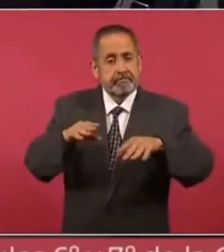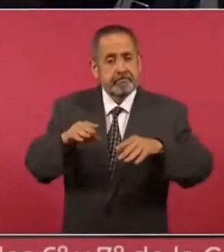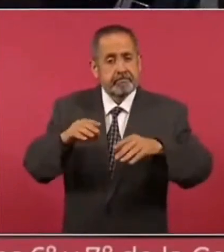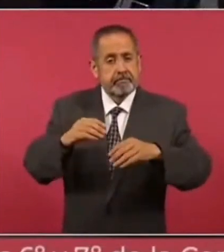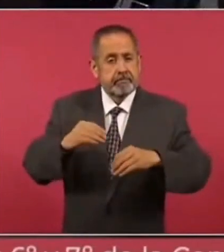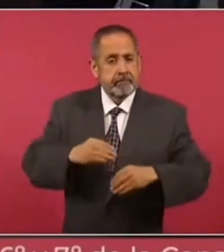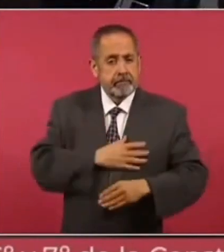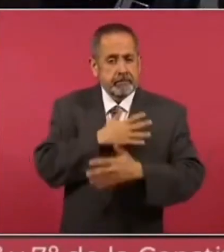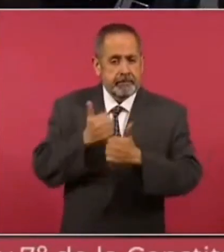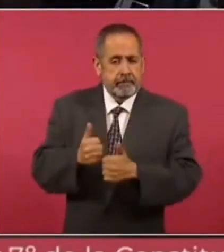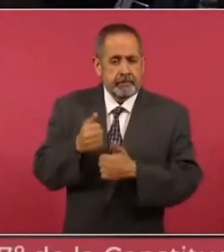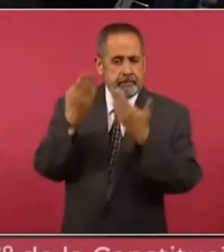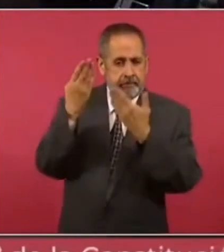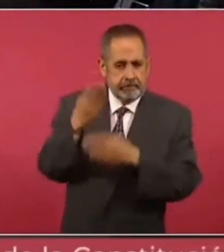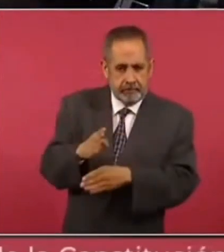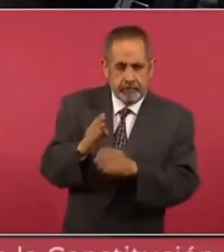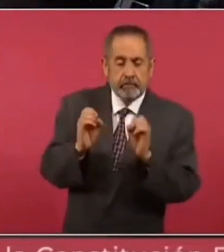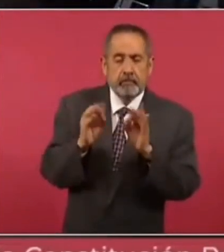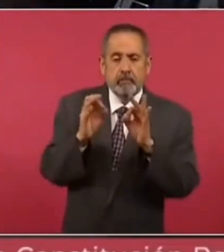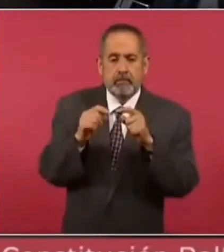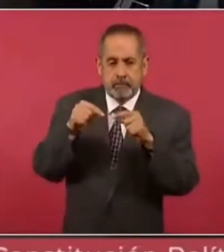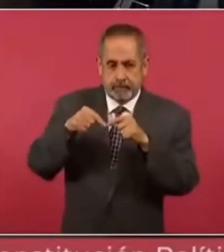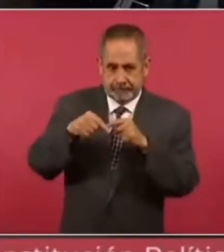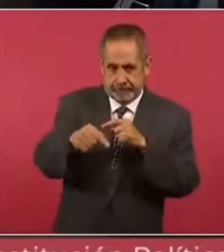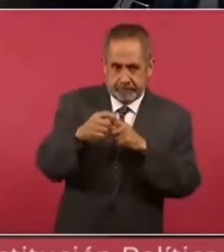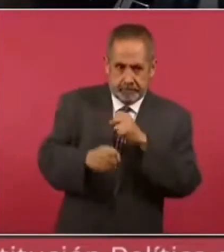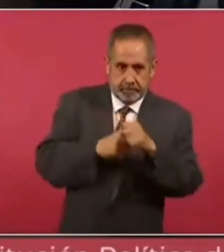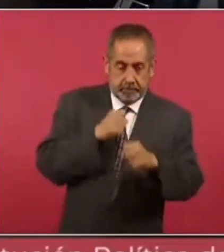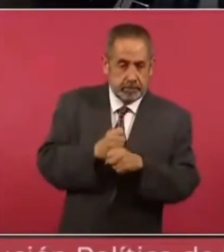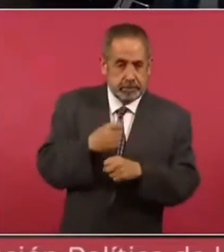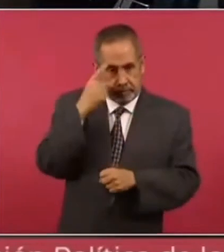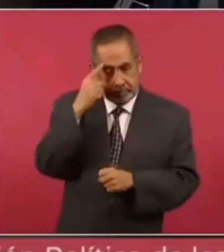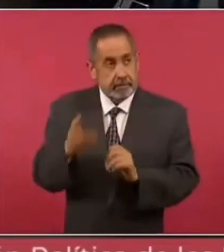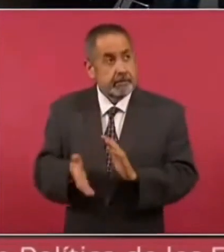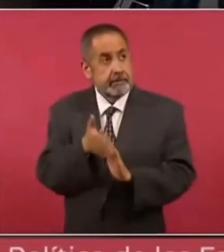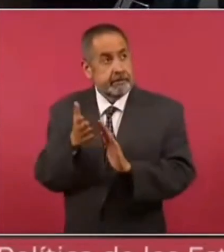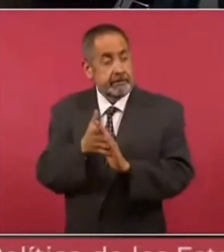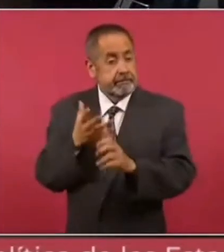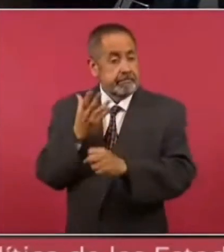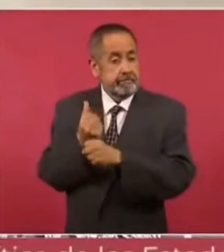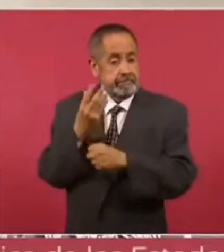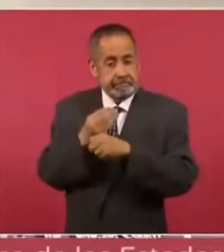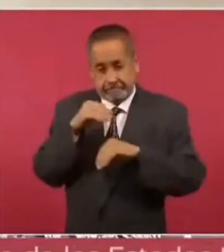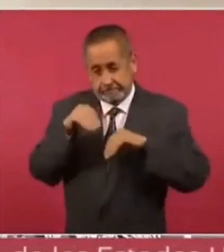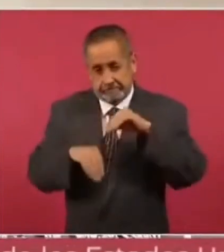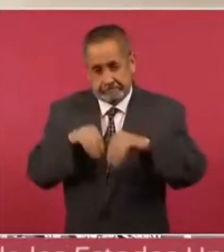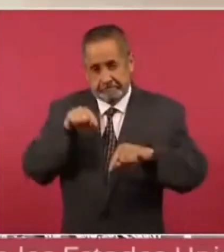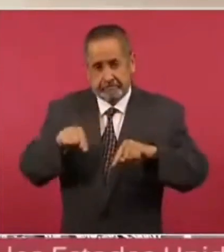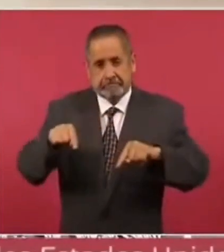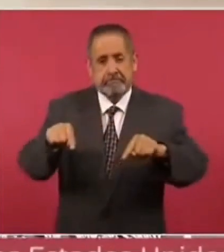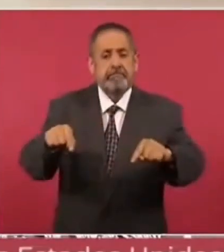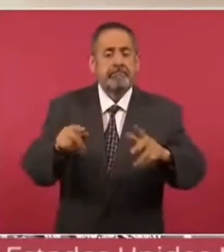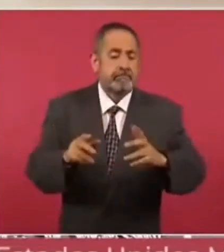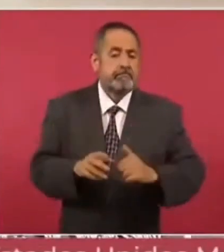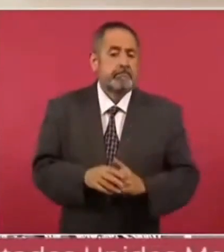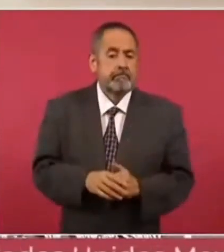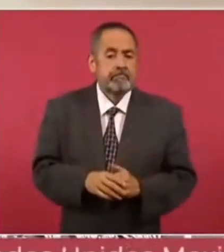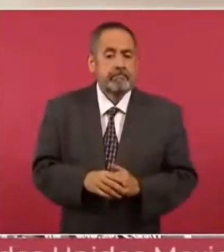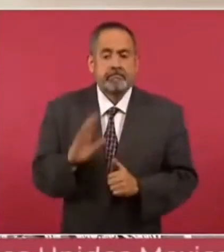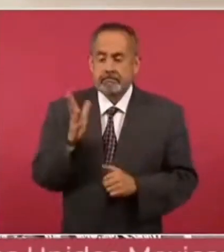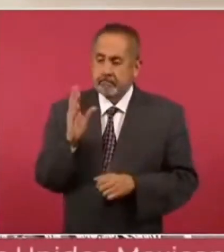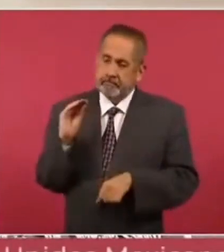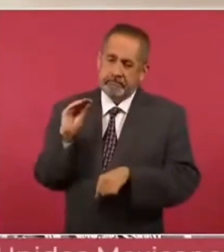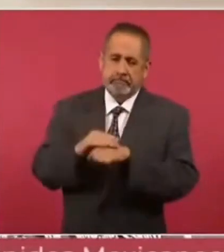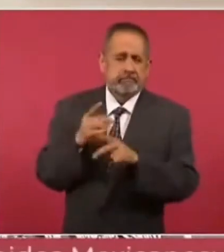largo de este año en la construcción y operación, hemos